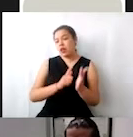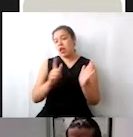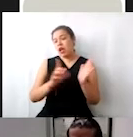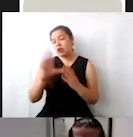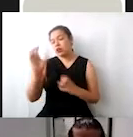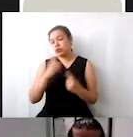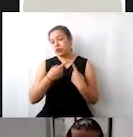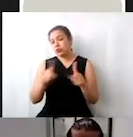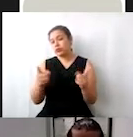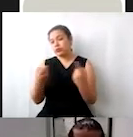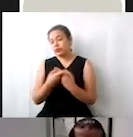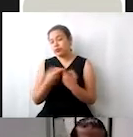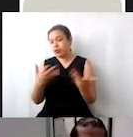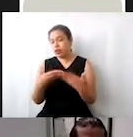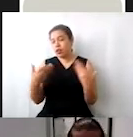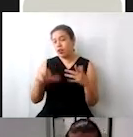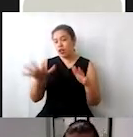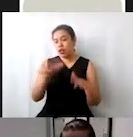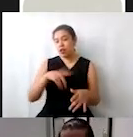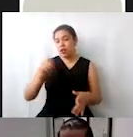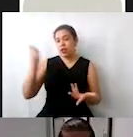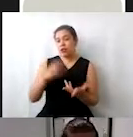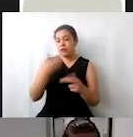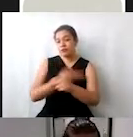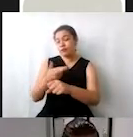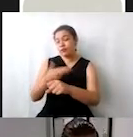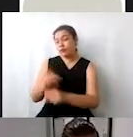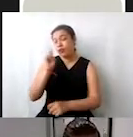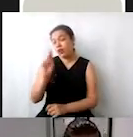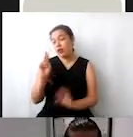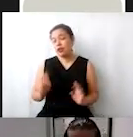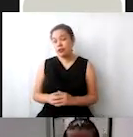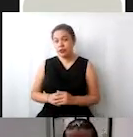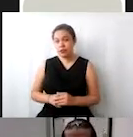qué es lo que resuelve la Corte. Entonces, bueno, hasta aquí